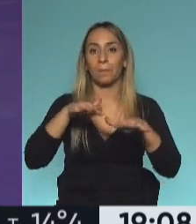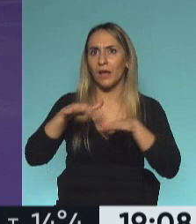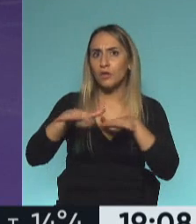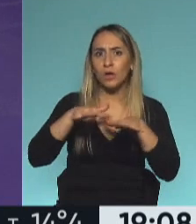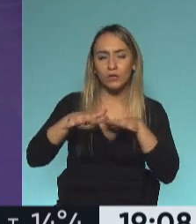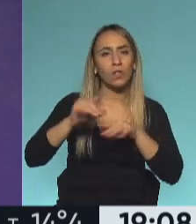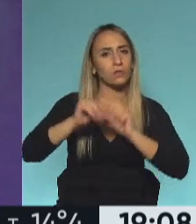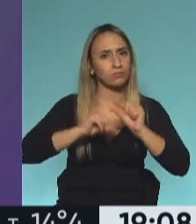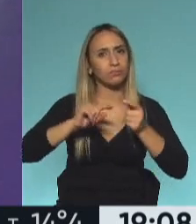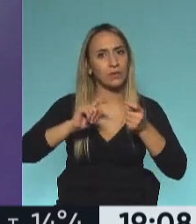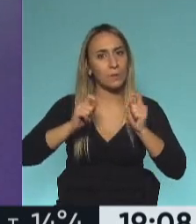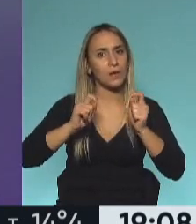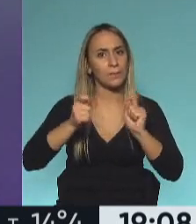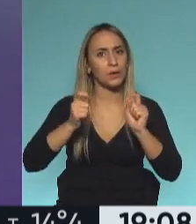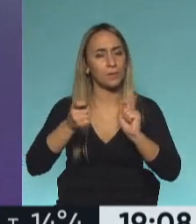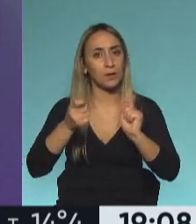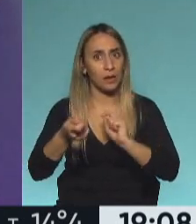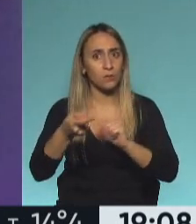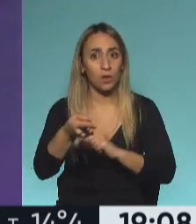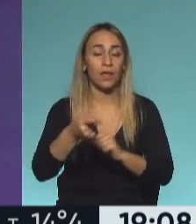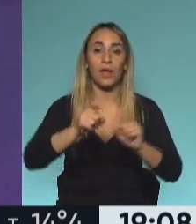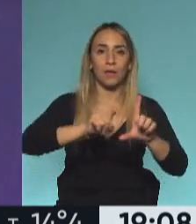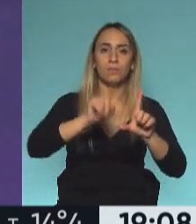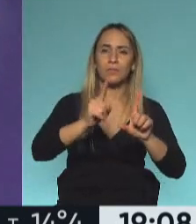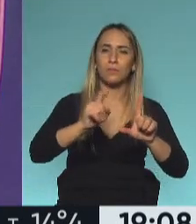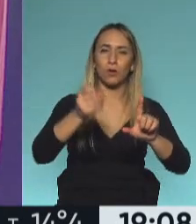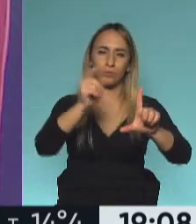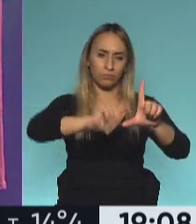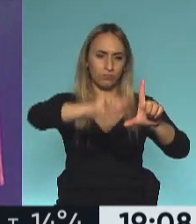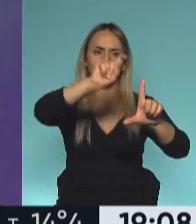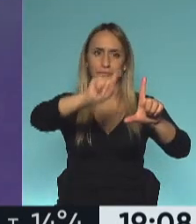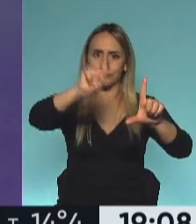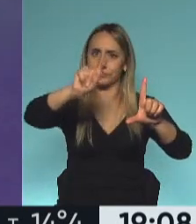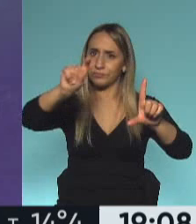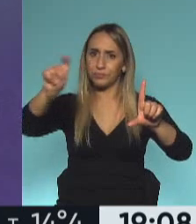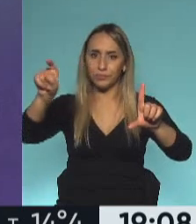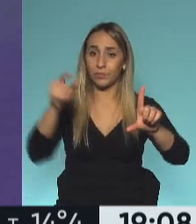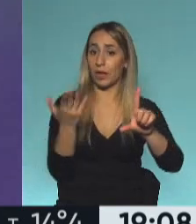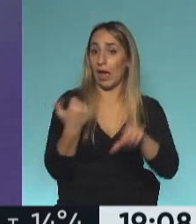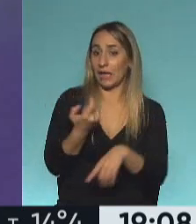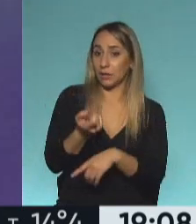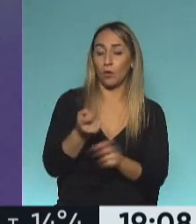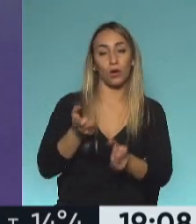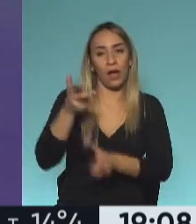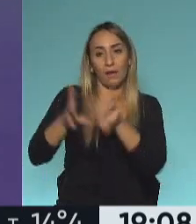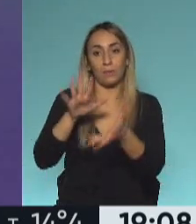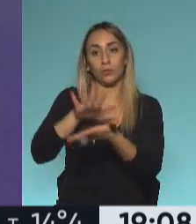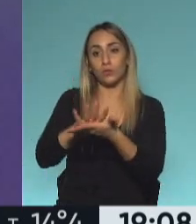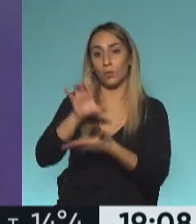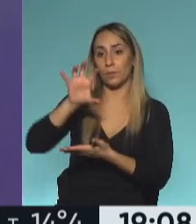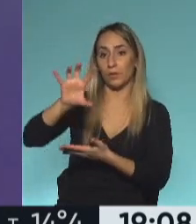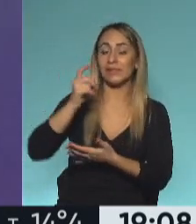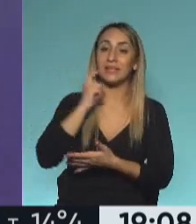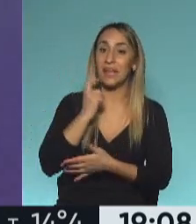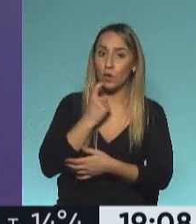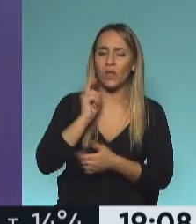ido cambiando en lo que refiere a la evolución de la curva. Hablábamos hasta hace poquito nada más de la situación de San Luis, la situación